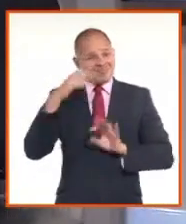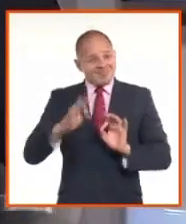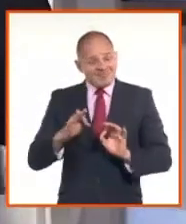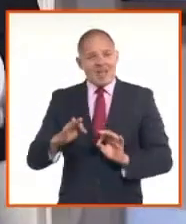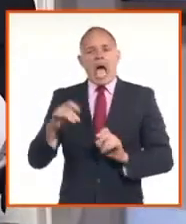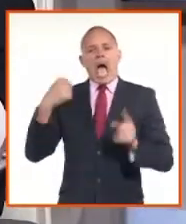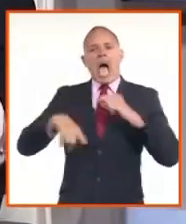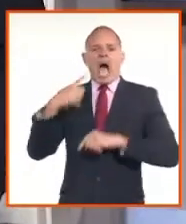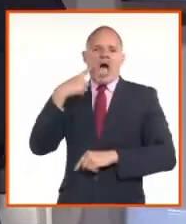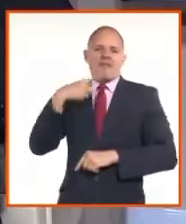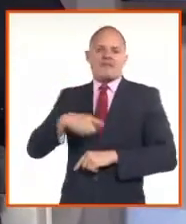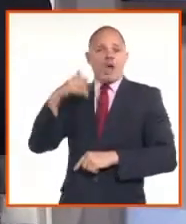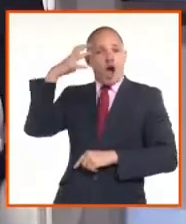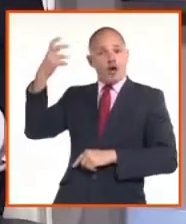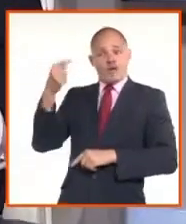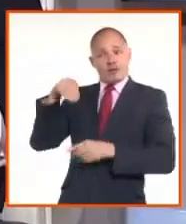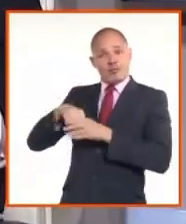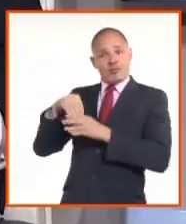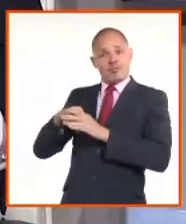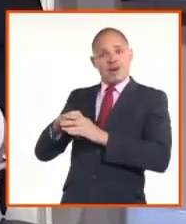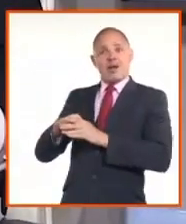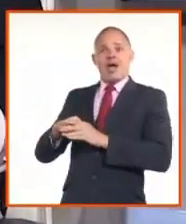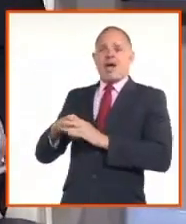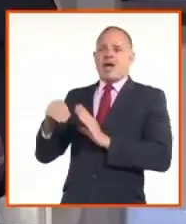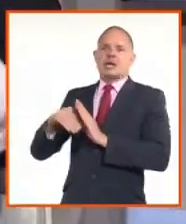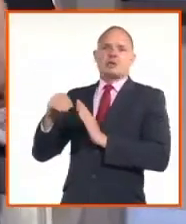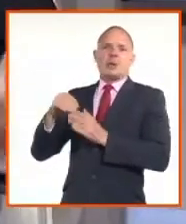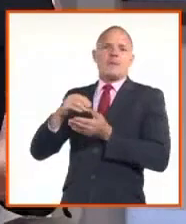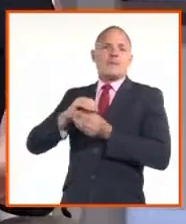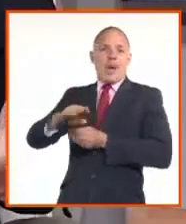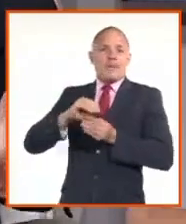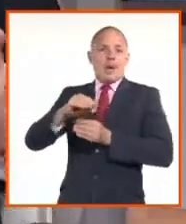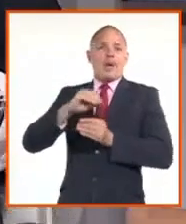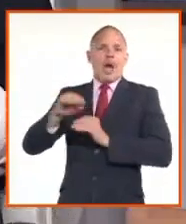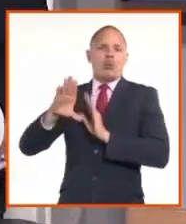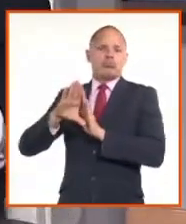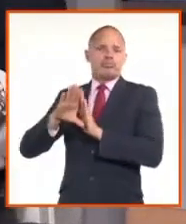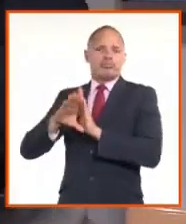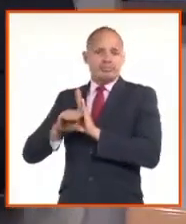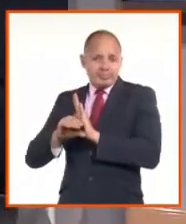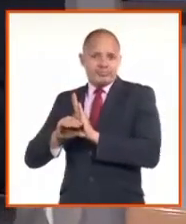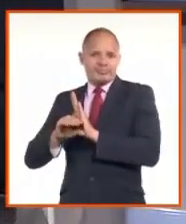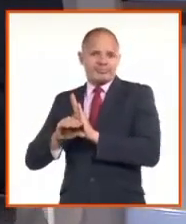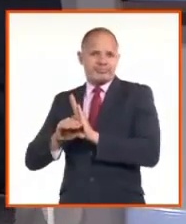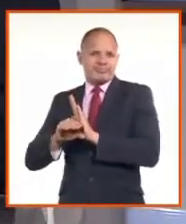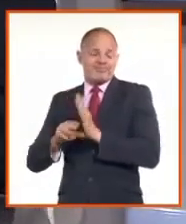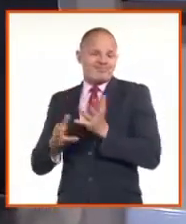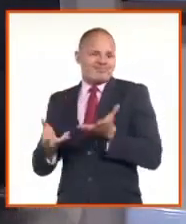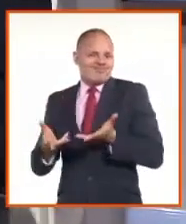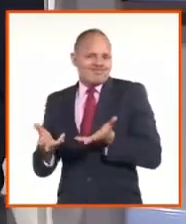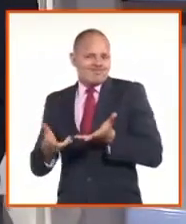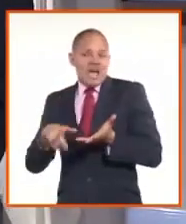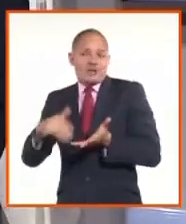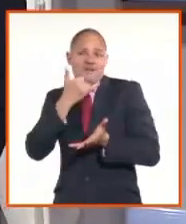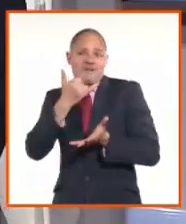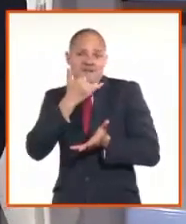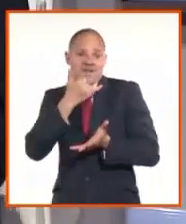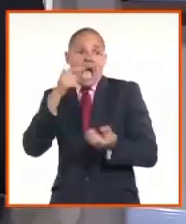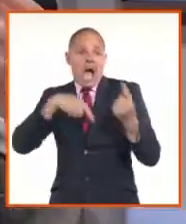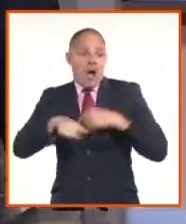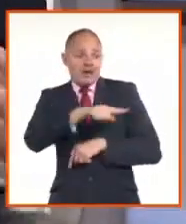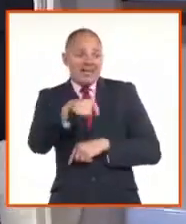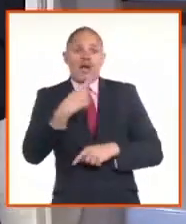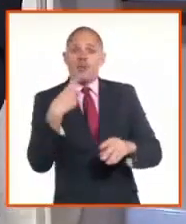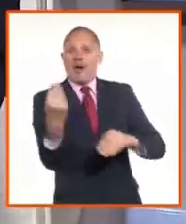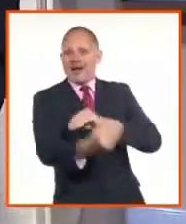se ha emitir pone tiene una circulación para financiar el déficit de presupuesto que no tiene respaldo productivo va en contra el mercado convierte van contra la estabilidad tipo